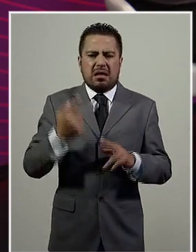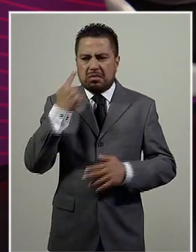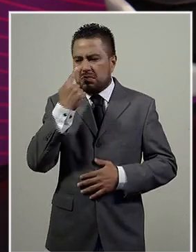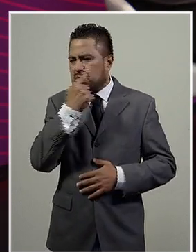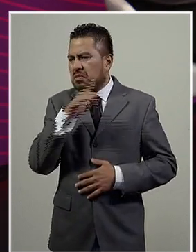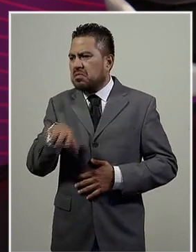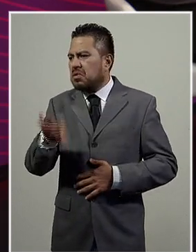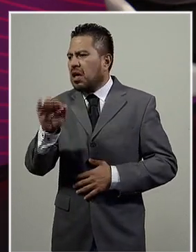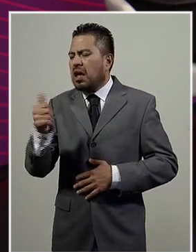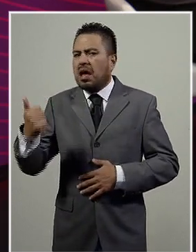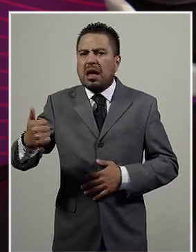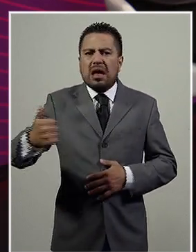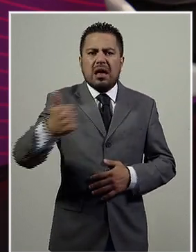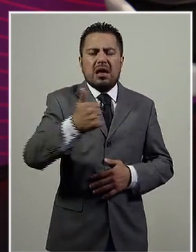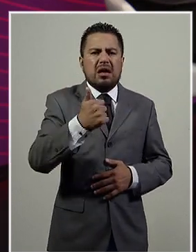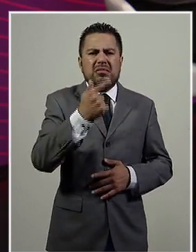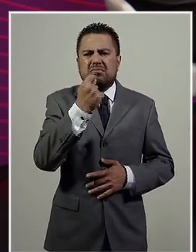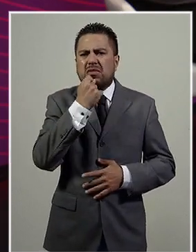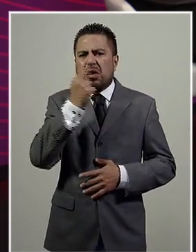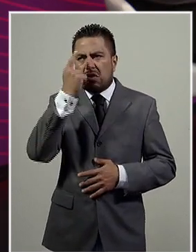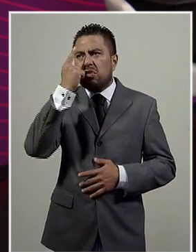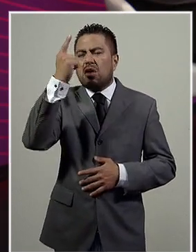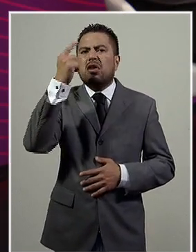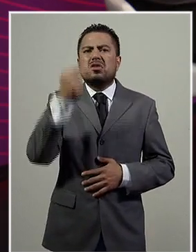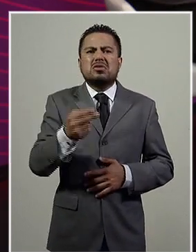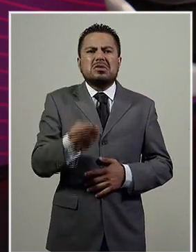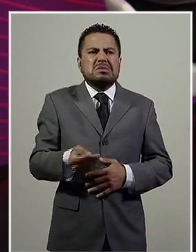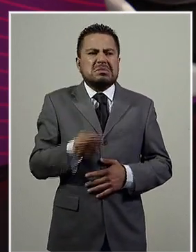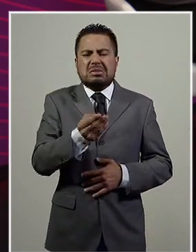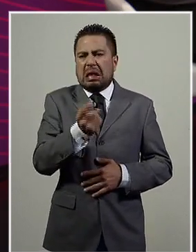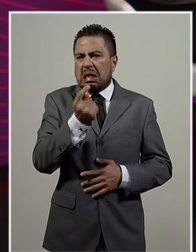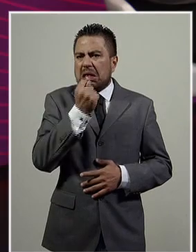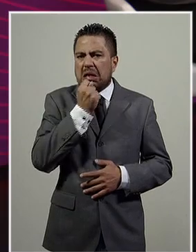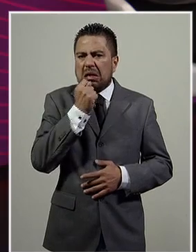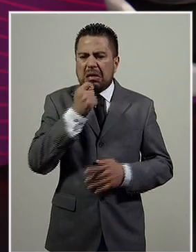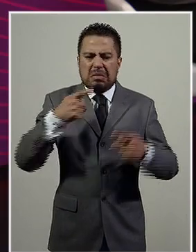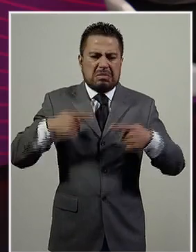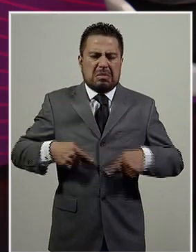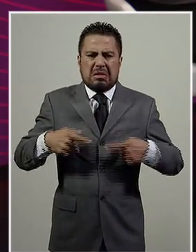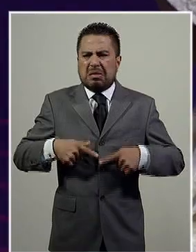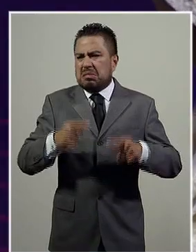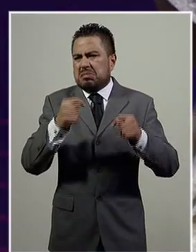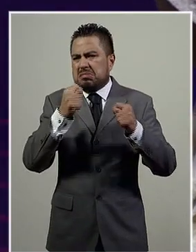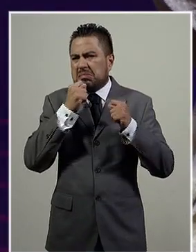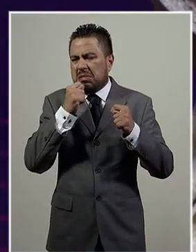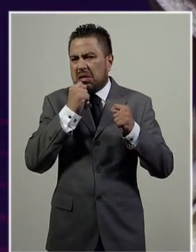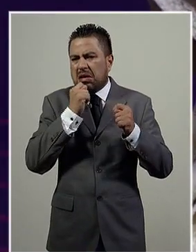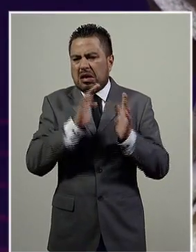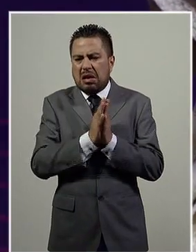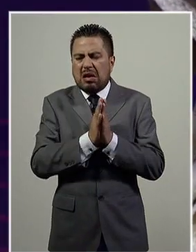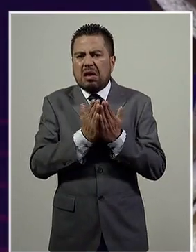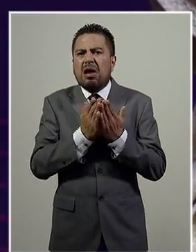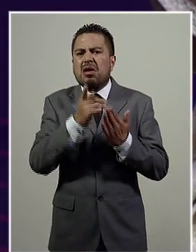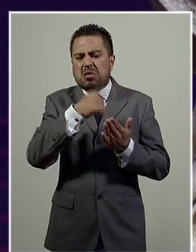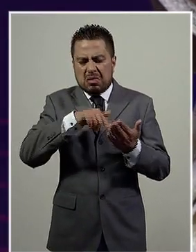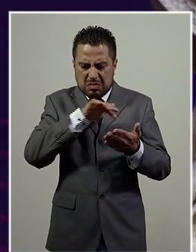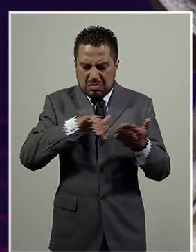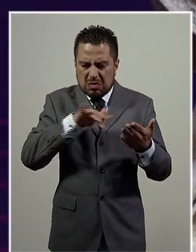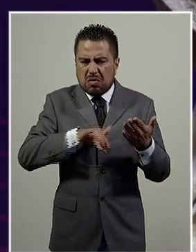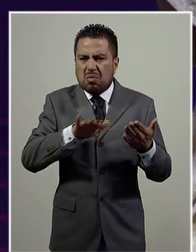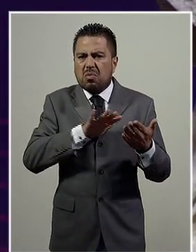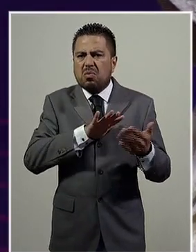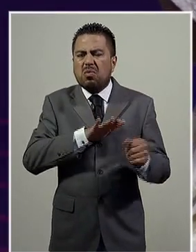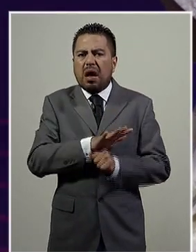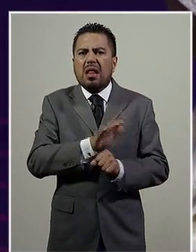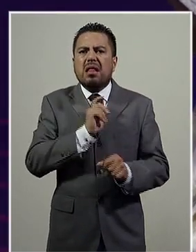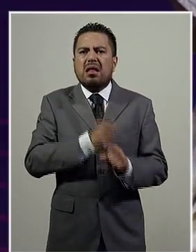tengas, no importa cómo se llame tu Dios, no importa cómo te vistas, no importa qué libro sagrado leas,